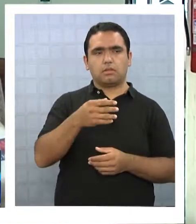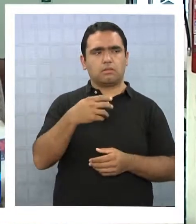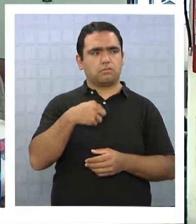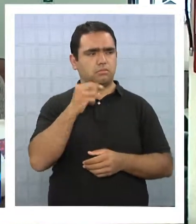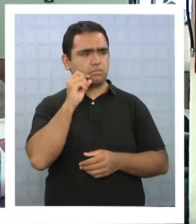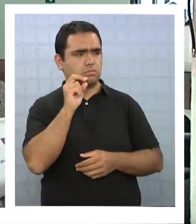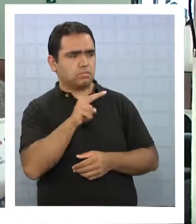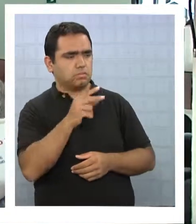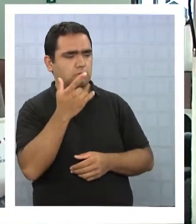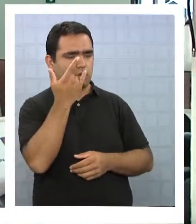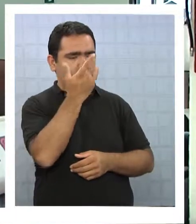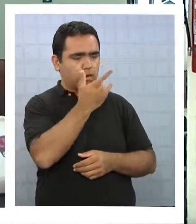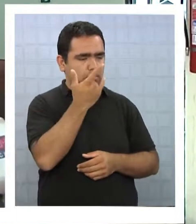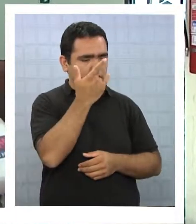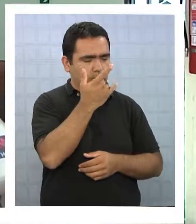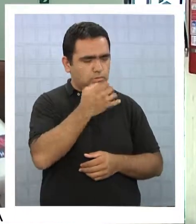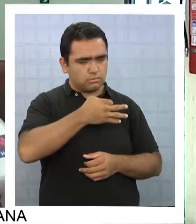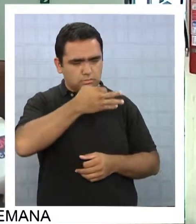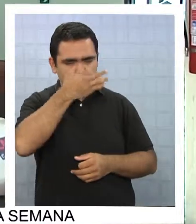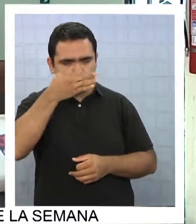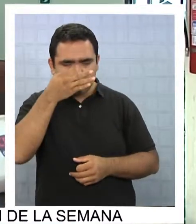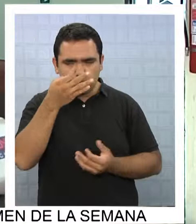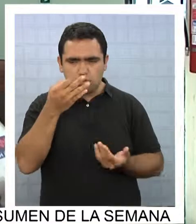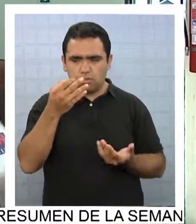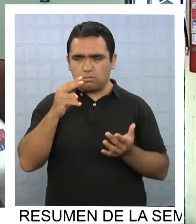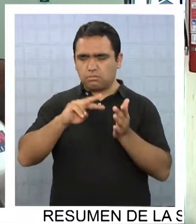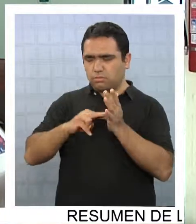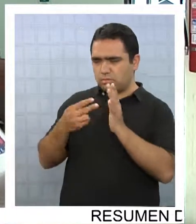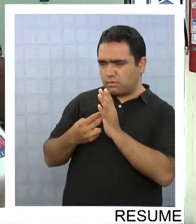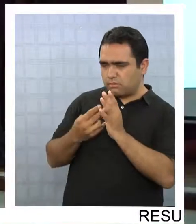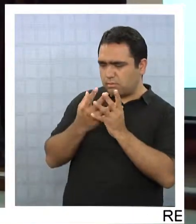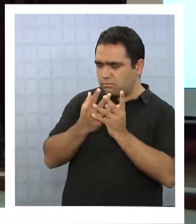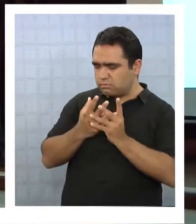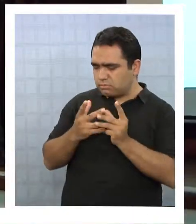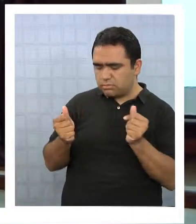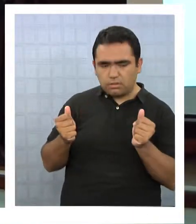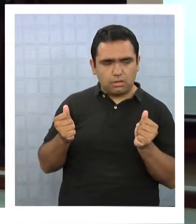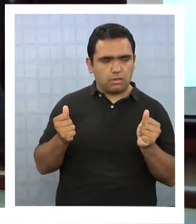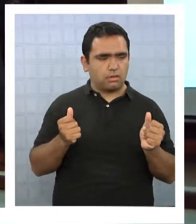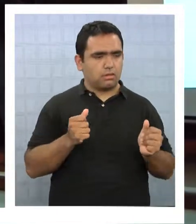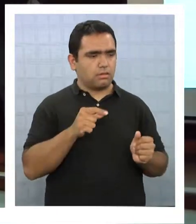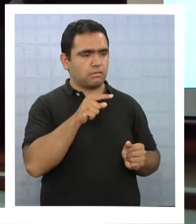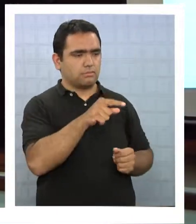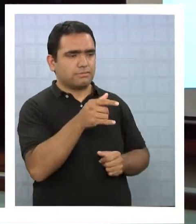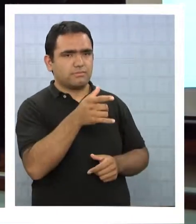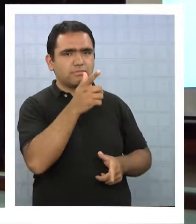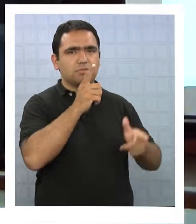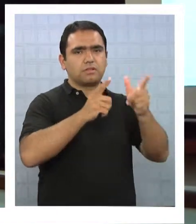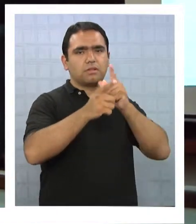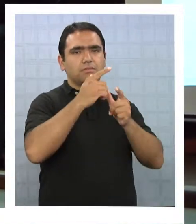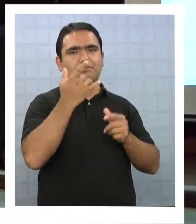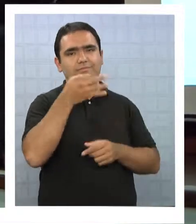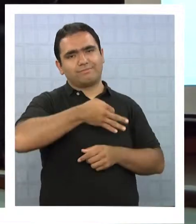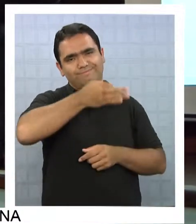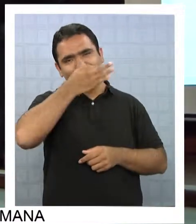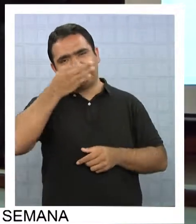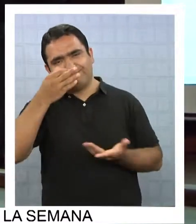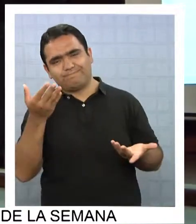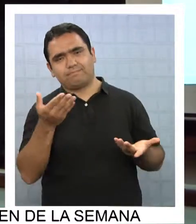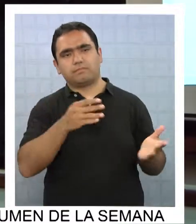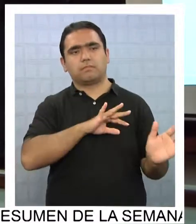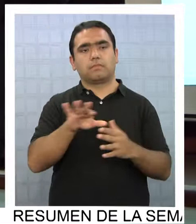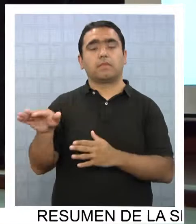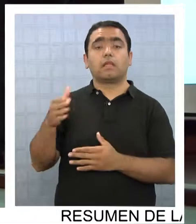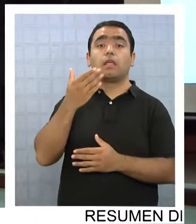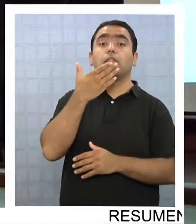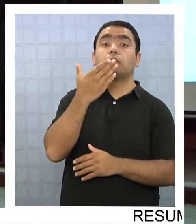el alcohol aparecen como un camino de solución para esa emocionalidad adversa. Además, explicó que